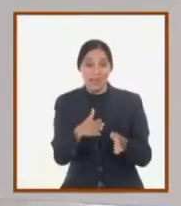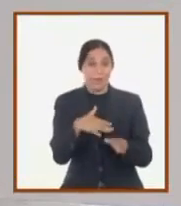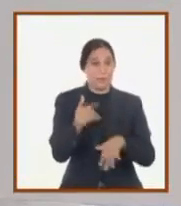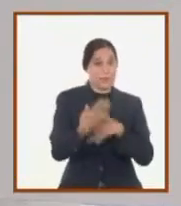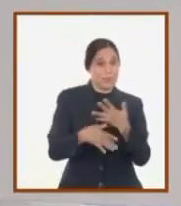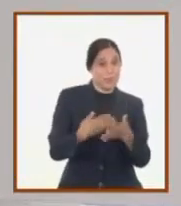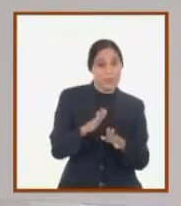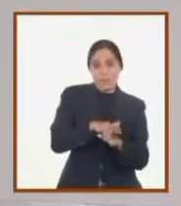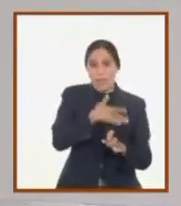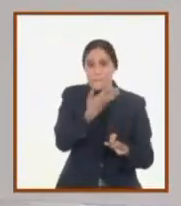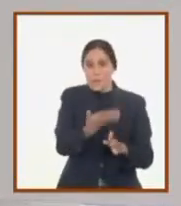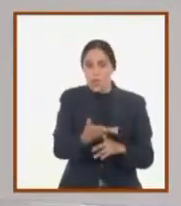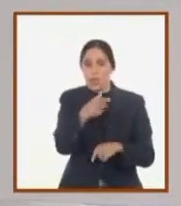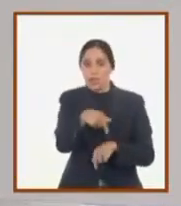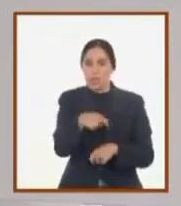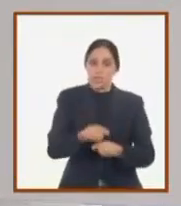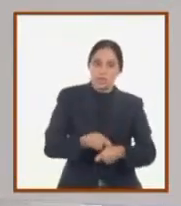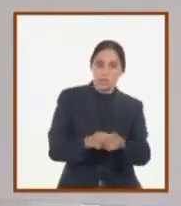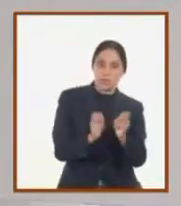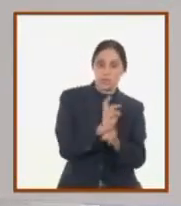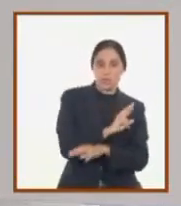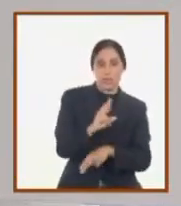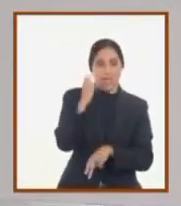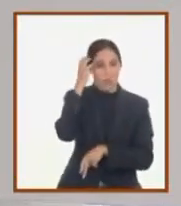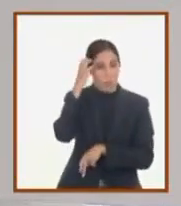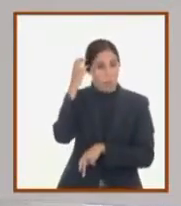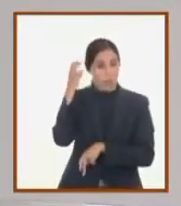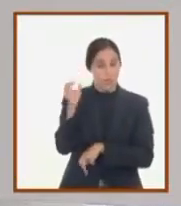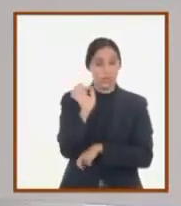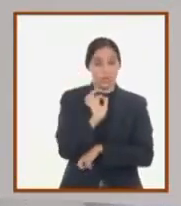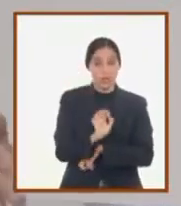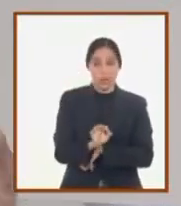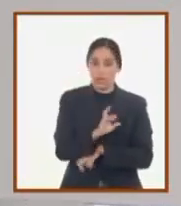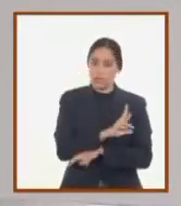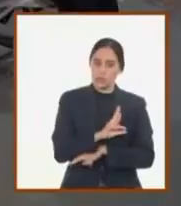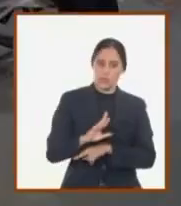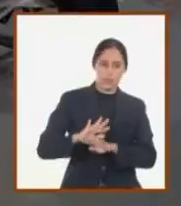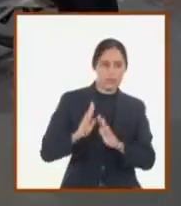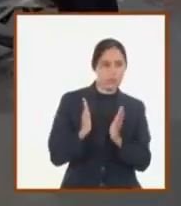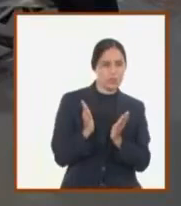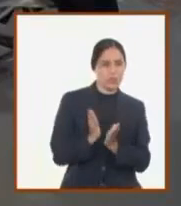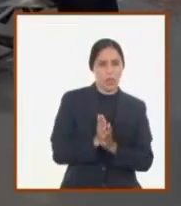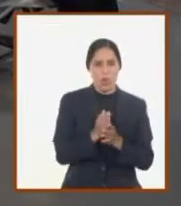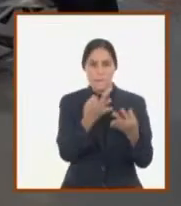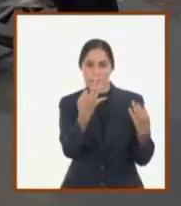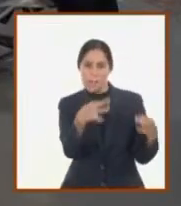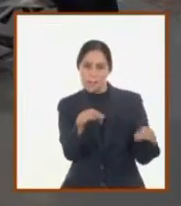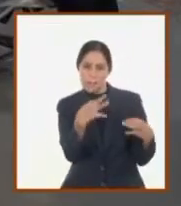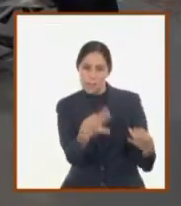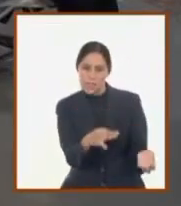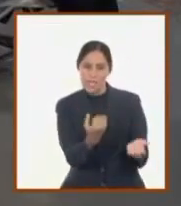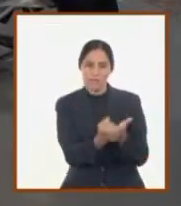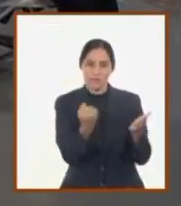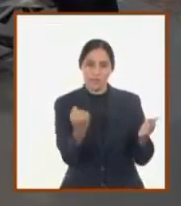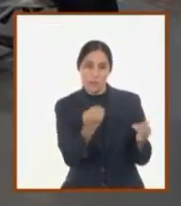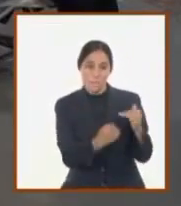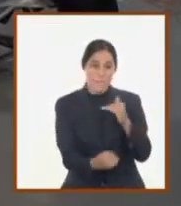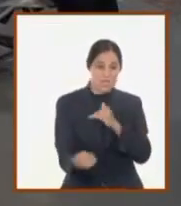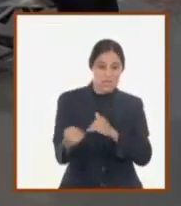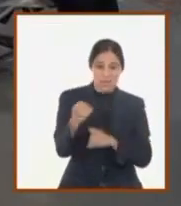triunfo de la Revolución también hay del gobierno revolucionario todos aquellos primeros documentos las actas de los consejos de ministros